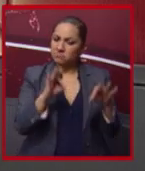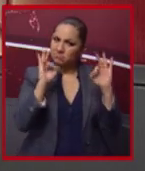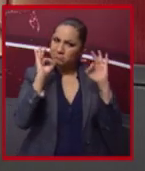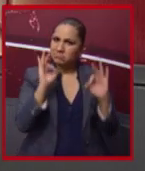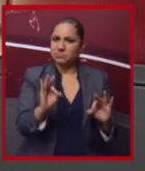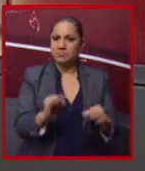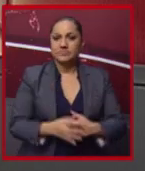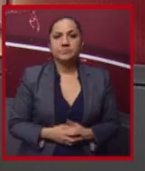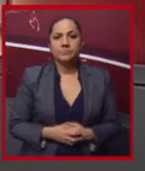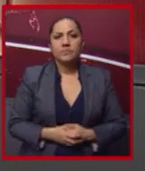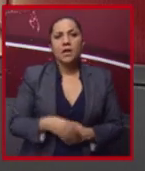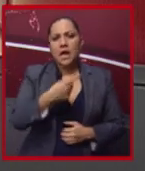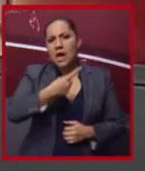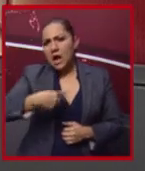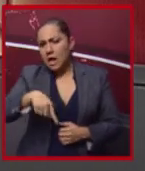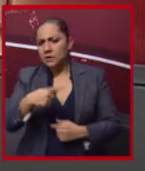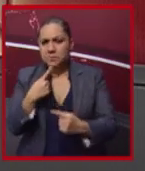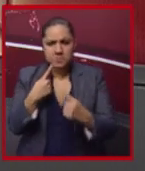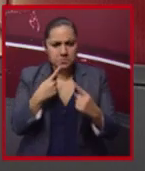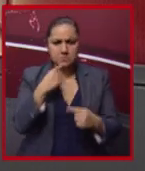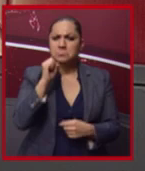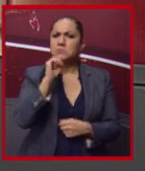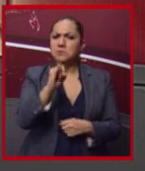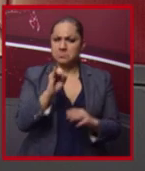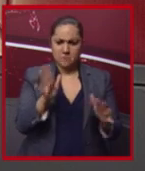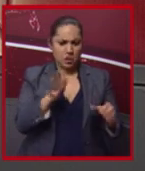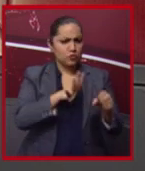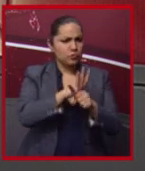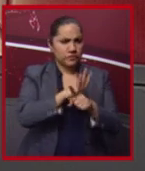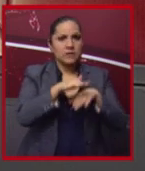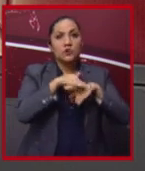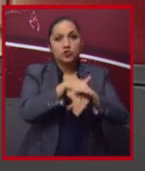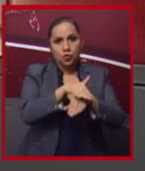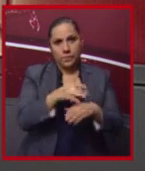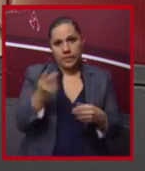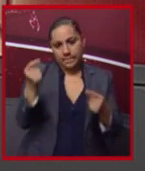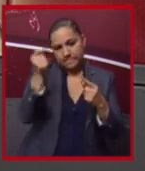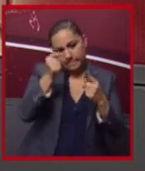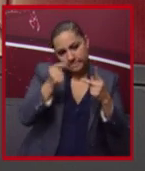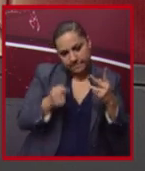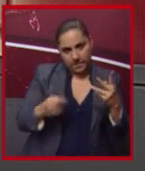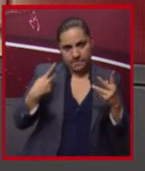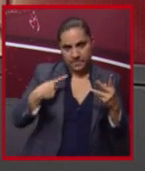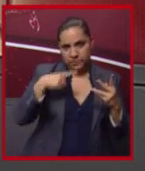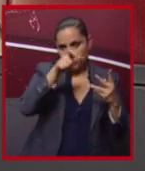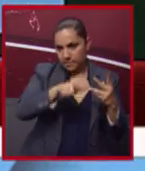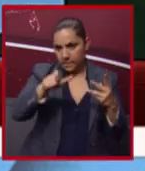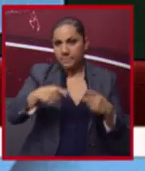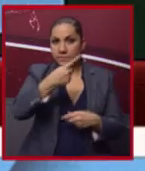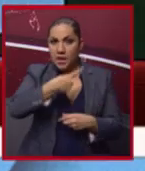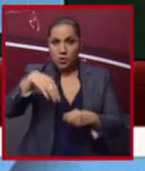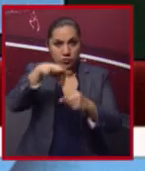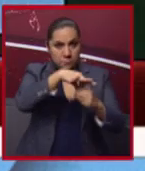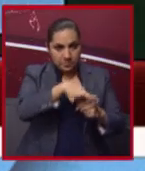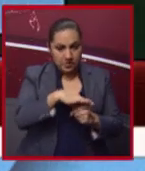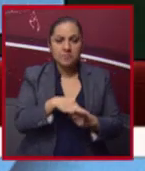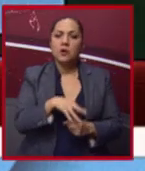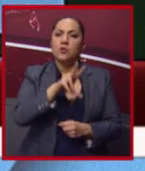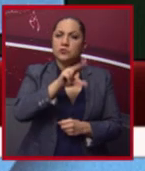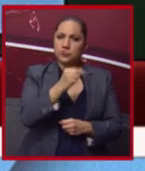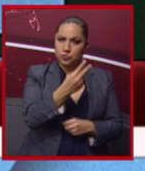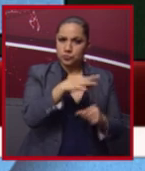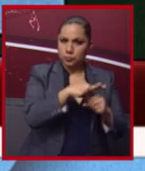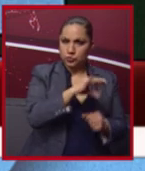Luego de considerar suficientemente discutido el dictamen de elegibilidad de los aspirantes, se puso a votación del Pleno, quedando aprobado 82 votos a favor,